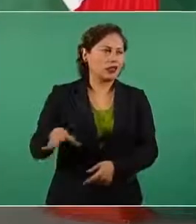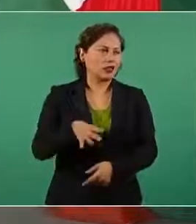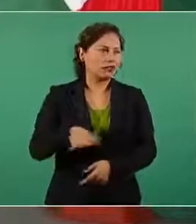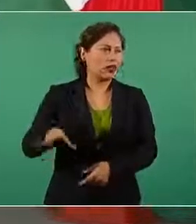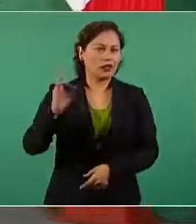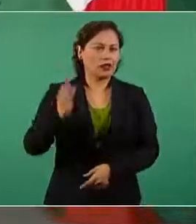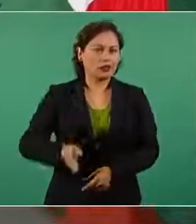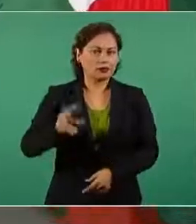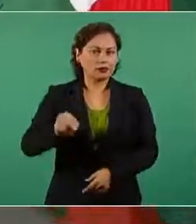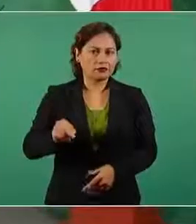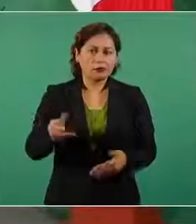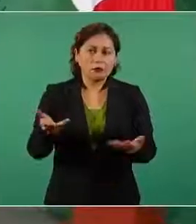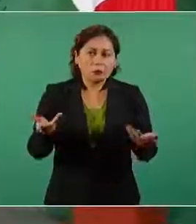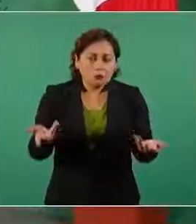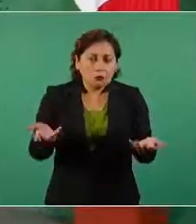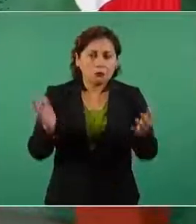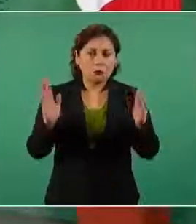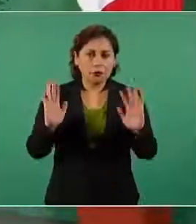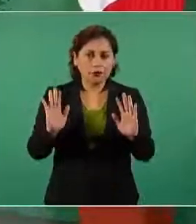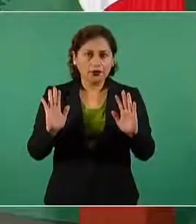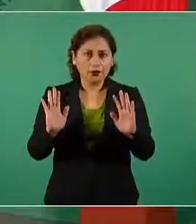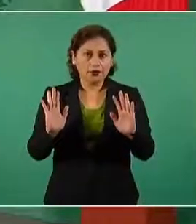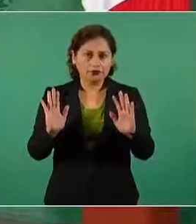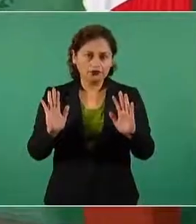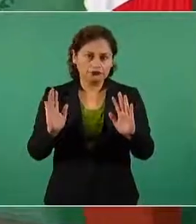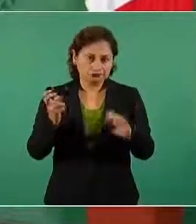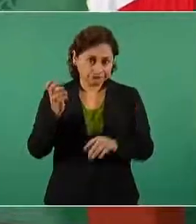Entonces se molestan mucho